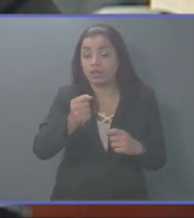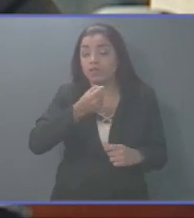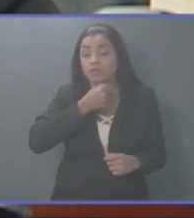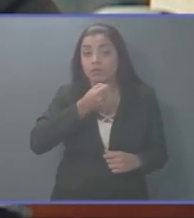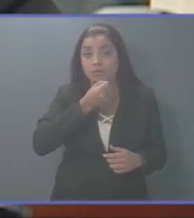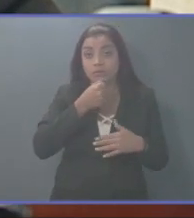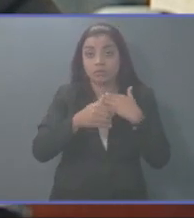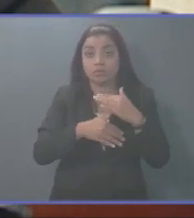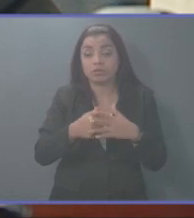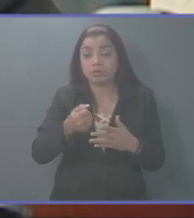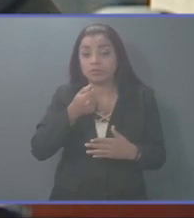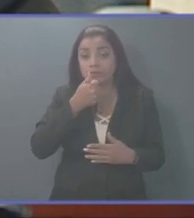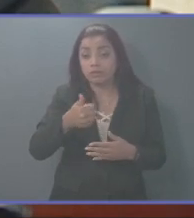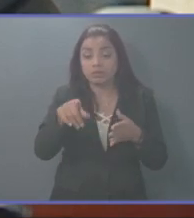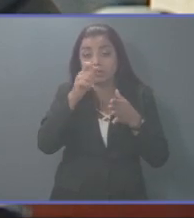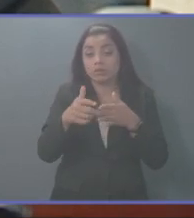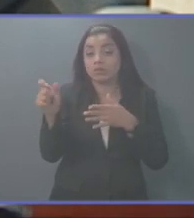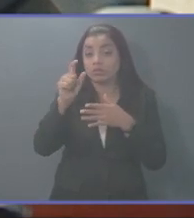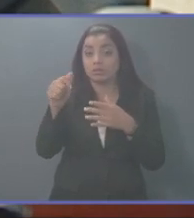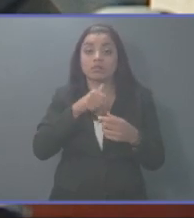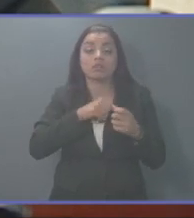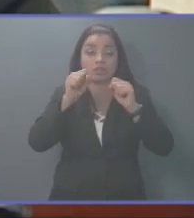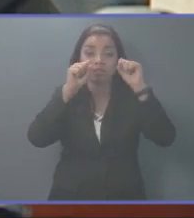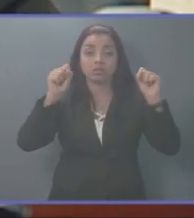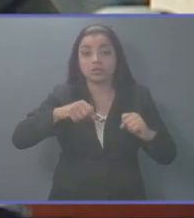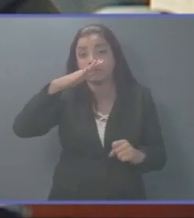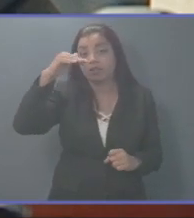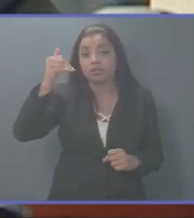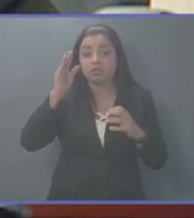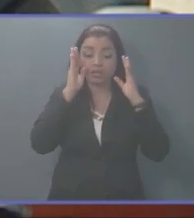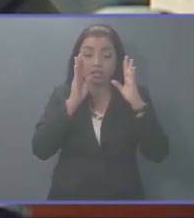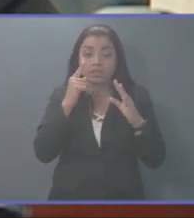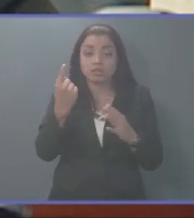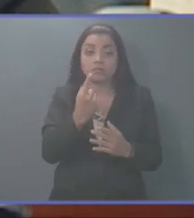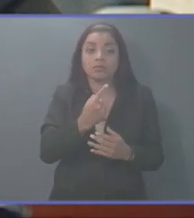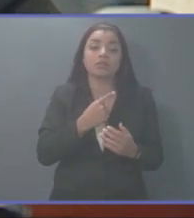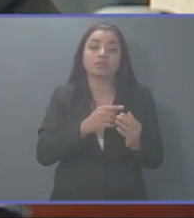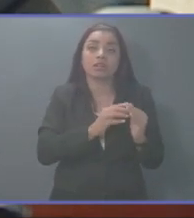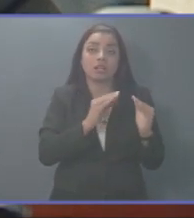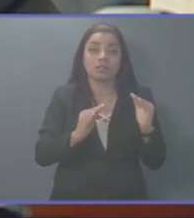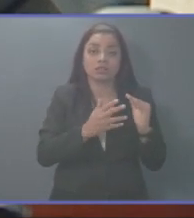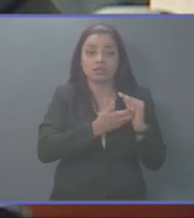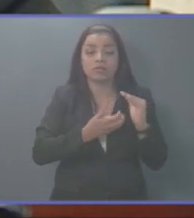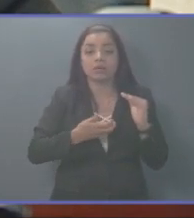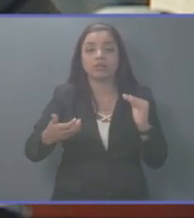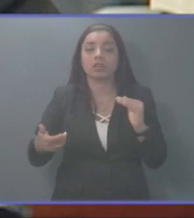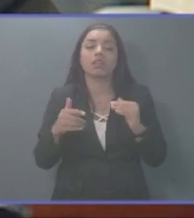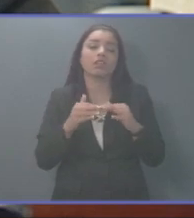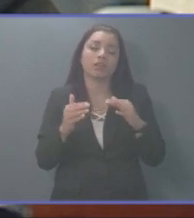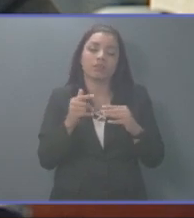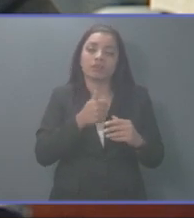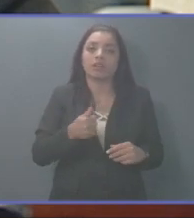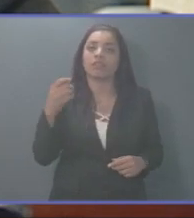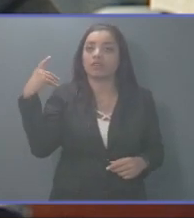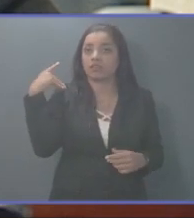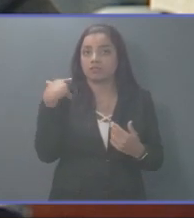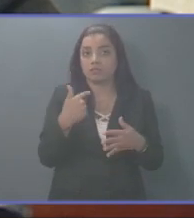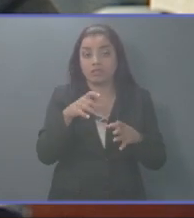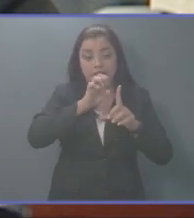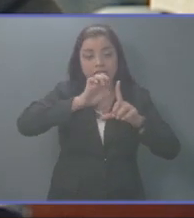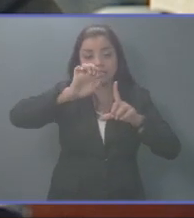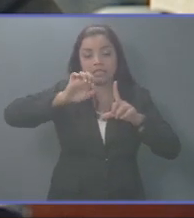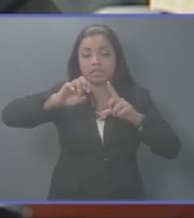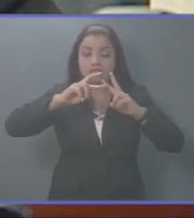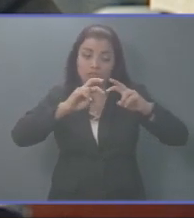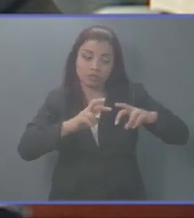de fuentes provenientes de las instituciones que conforman el Sistema Nacional de Atención y Protección Integral de Personas Desplazadas internamente, así como también la Dirección General de Estadística y